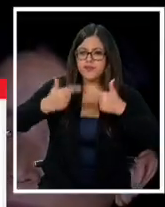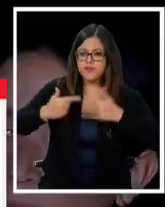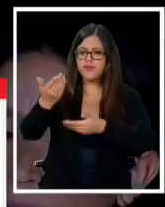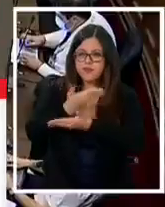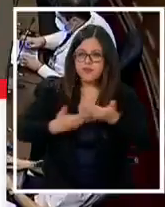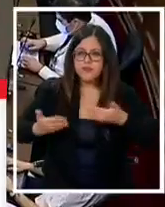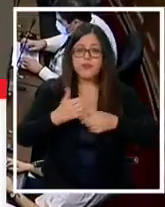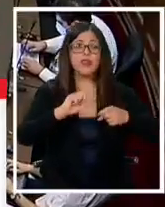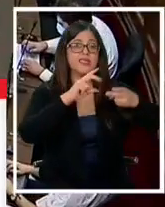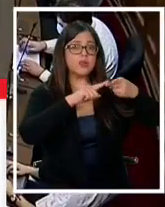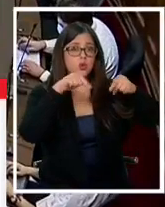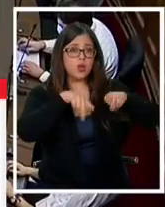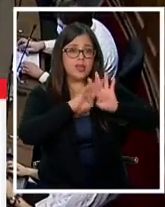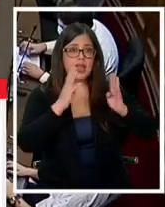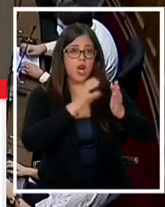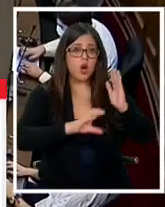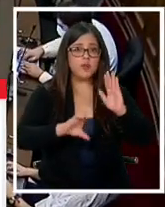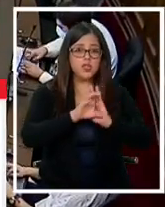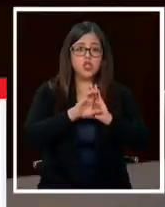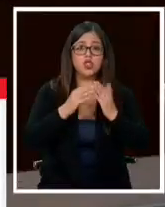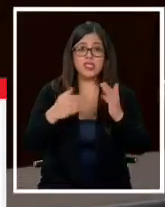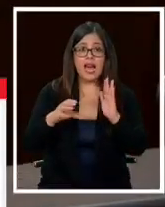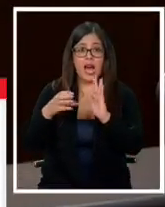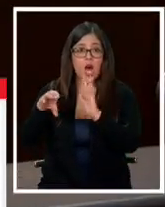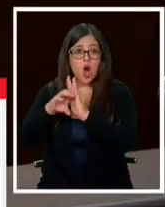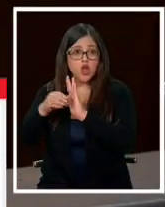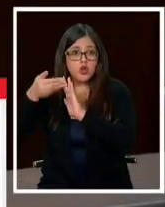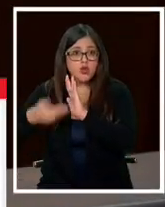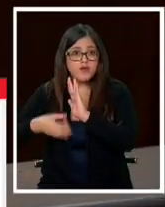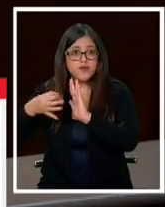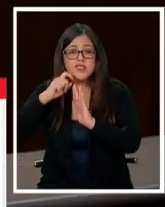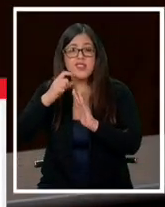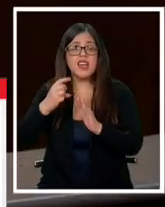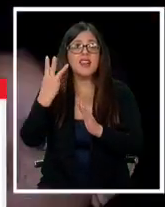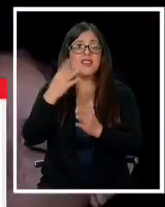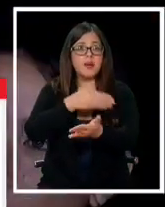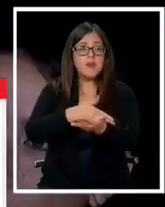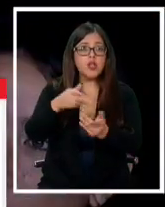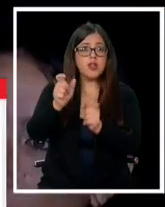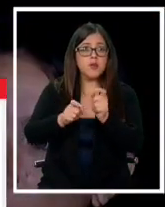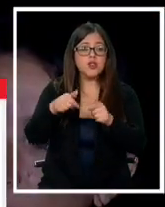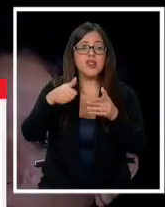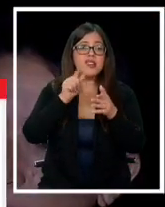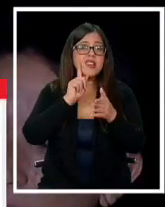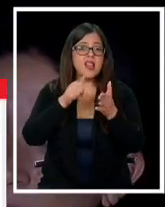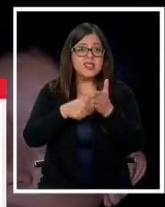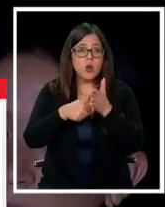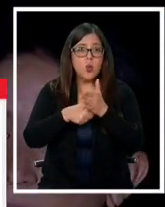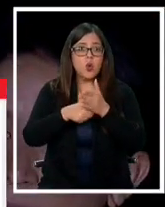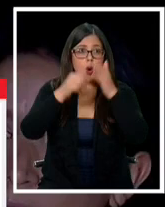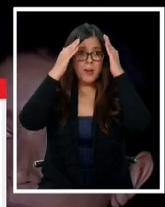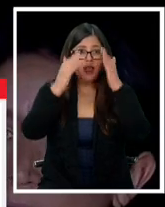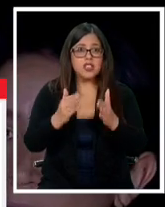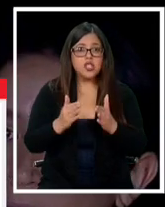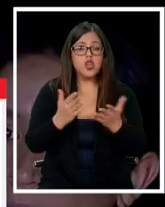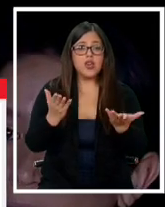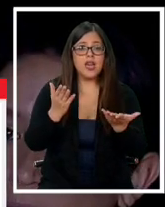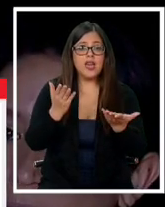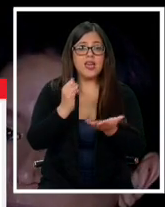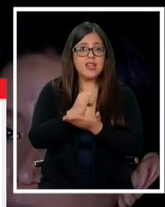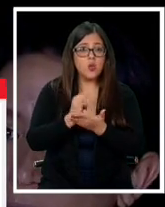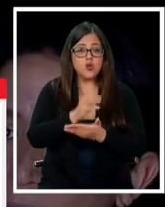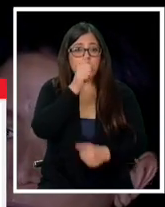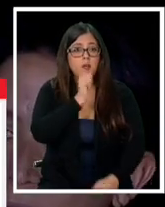segundo esta convención con su constitución está tomando a 3 millones de personas hoy día tenían un seguro para poder atenderse en la salud